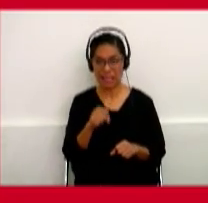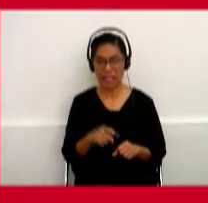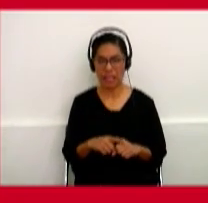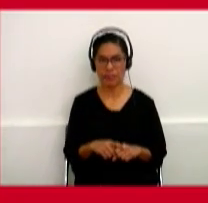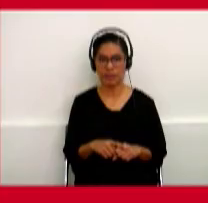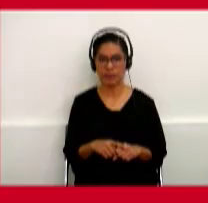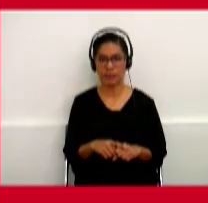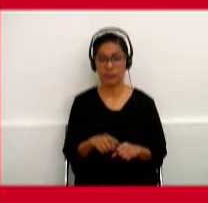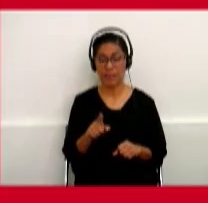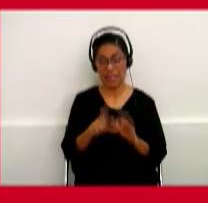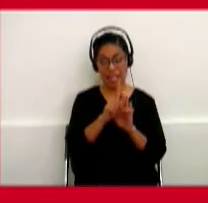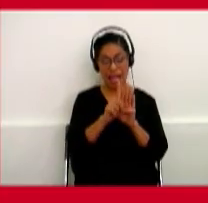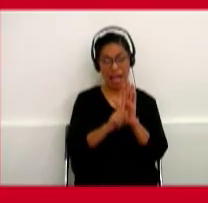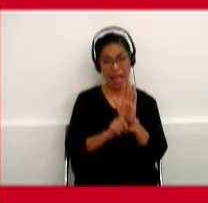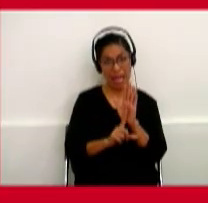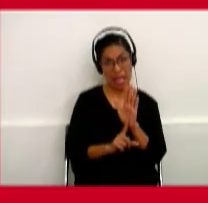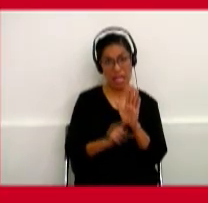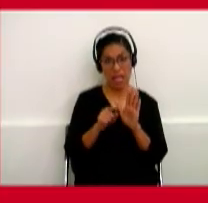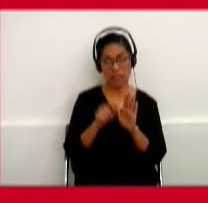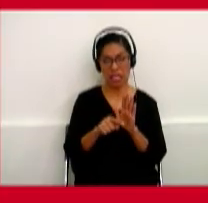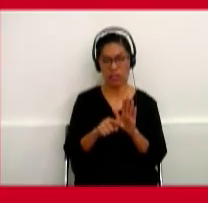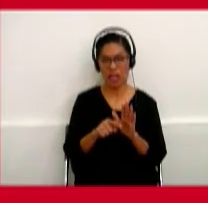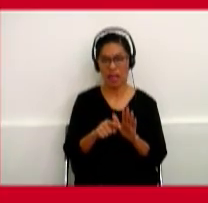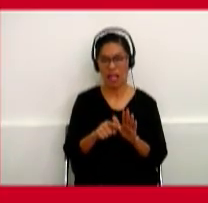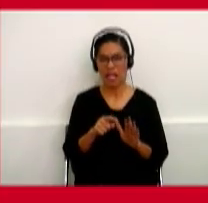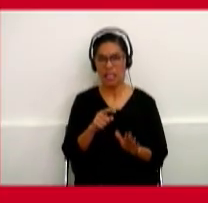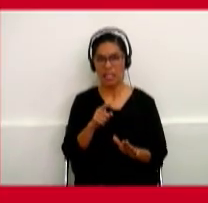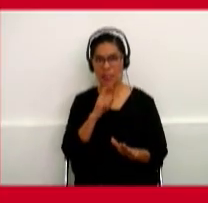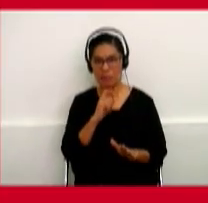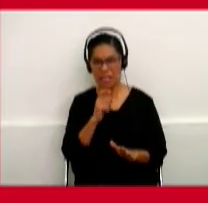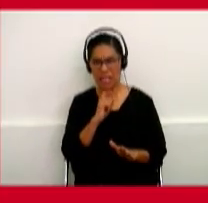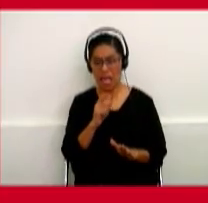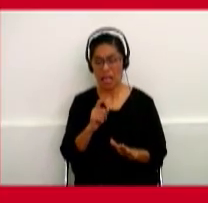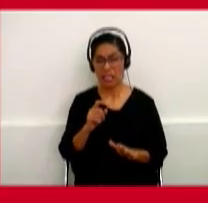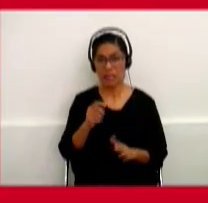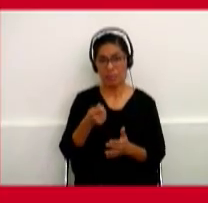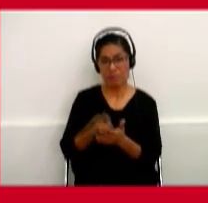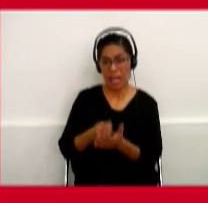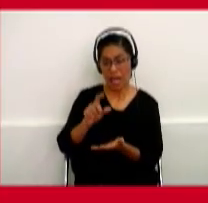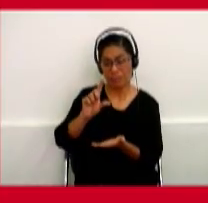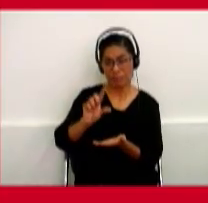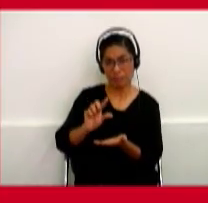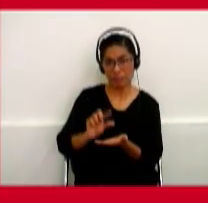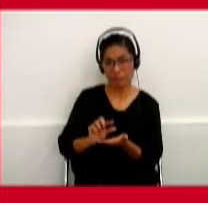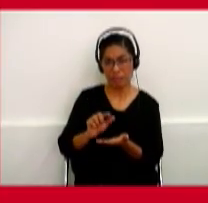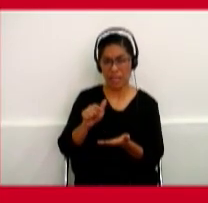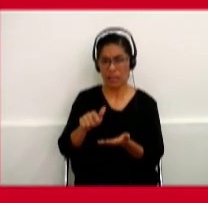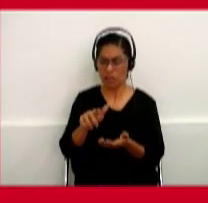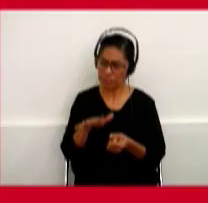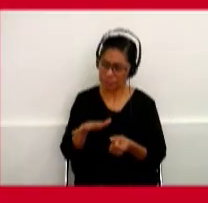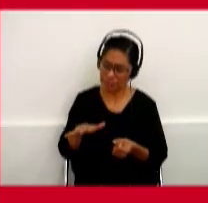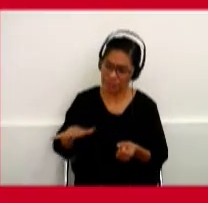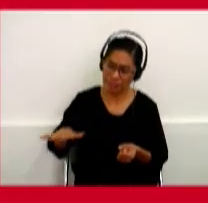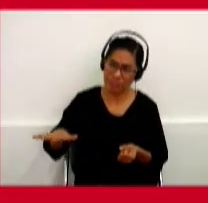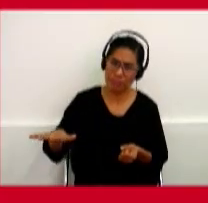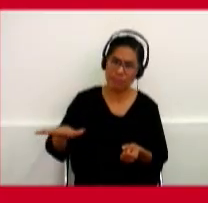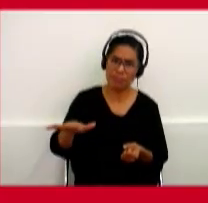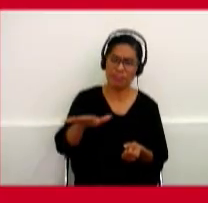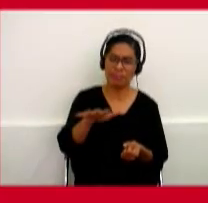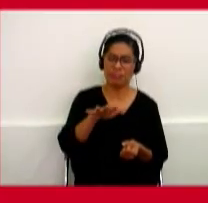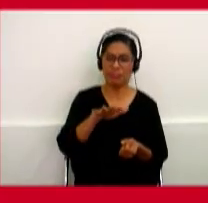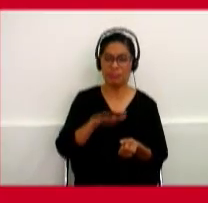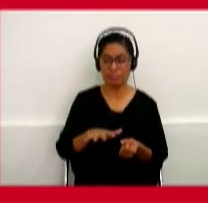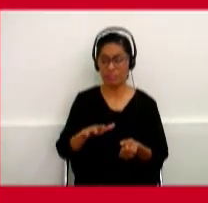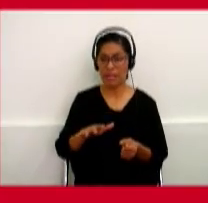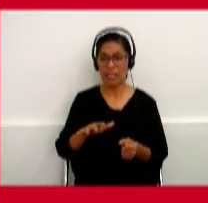las leyes del mineral que se reducen. Y esto no solamente en una geografía específica, no importa dónde